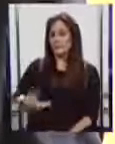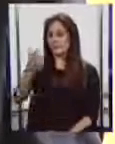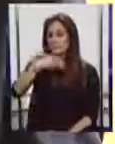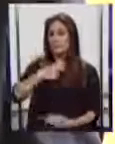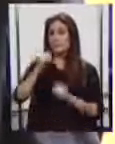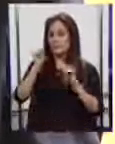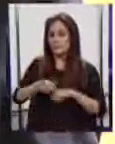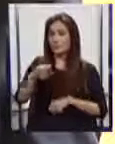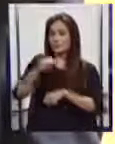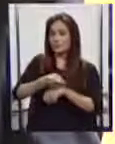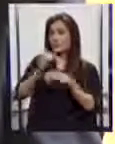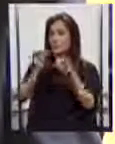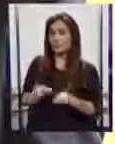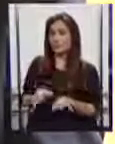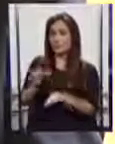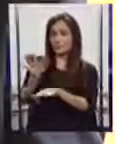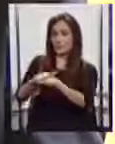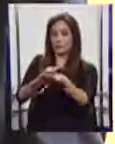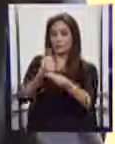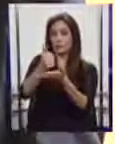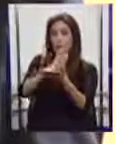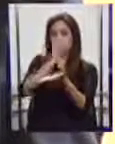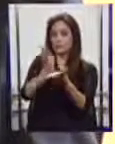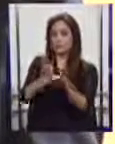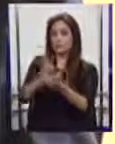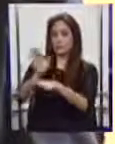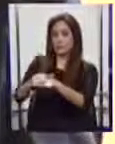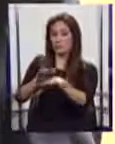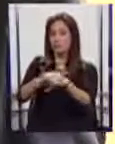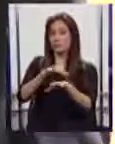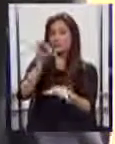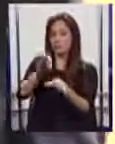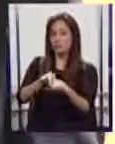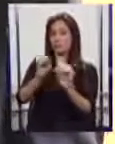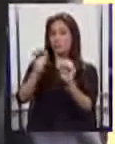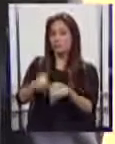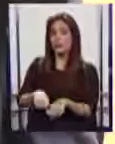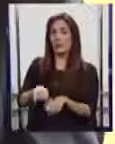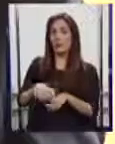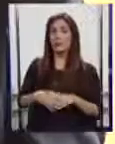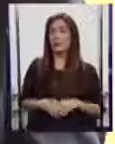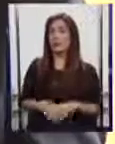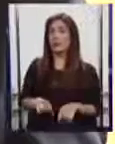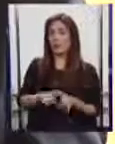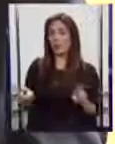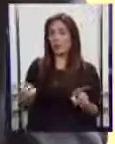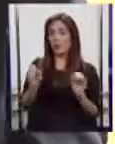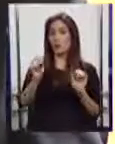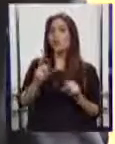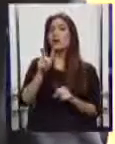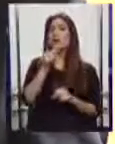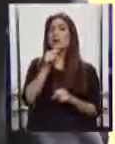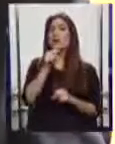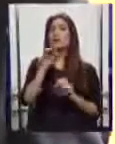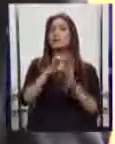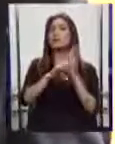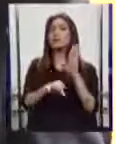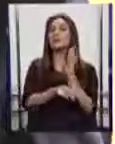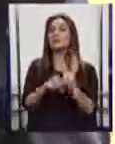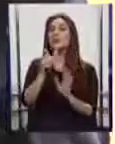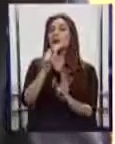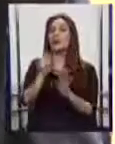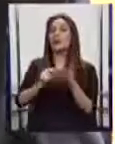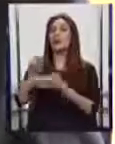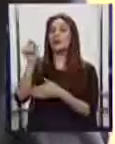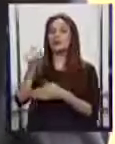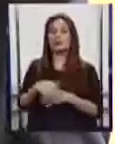emitir un decreto ejecutivo convocando a una asamblea constituyente, elecciones para una asamblea constituyente, pero eso tiene que ser avalado por la Corte Constitucional. Sí, previamente